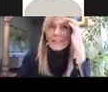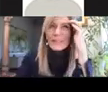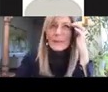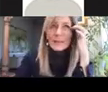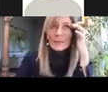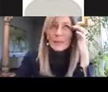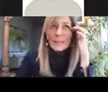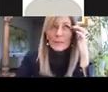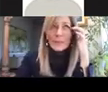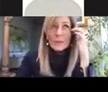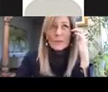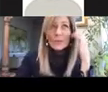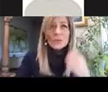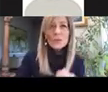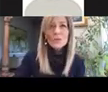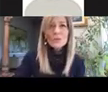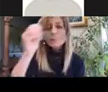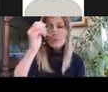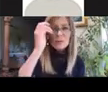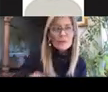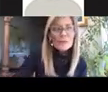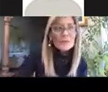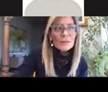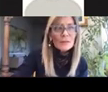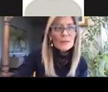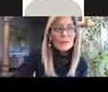Está bloqueado tu micrófono, Lourdes.